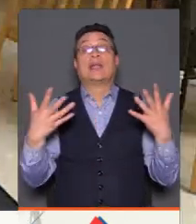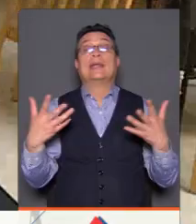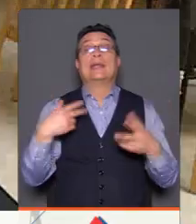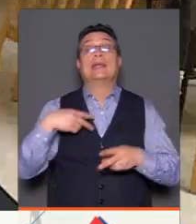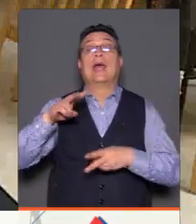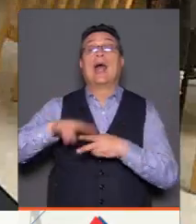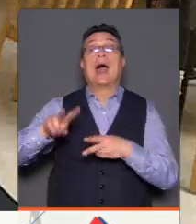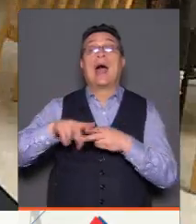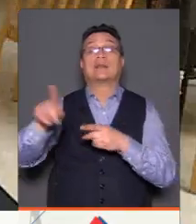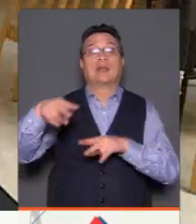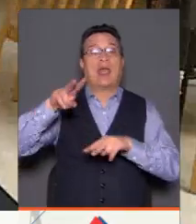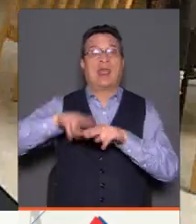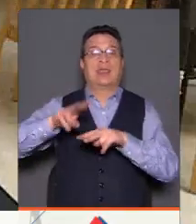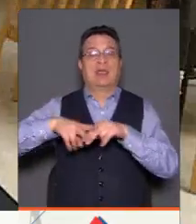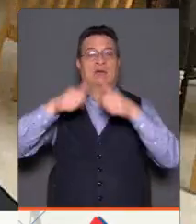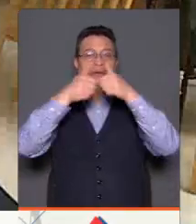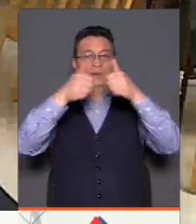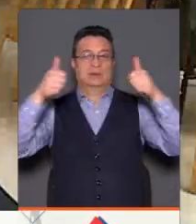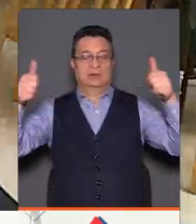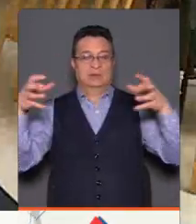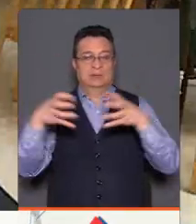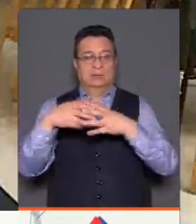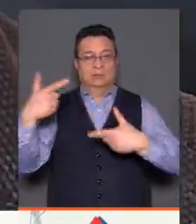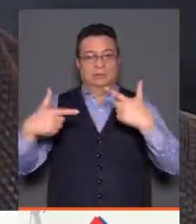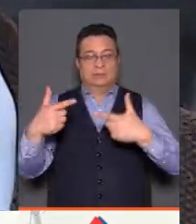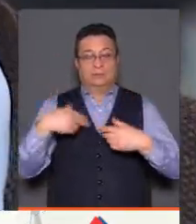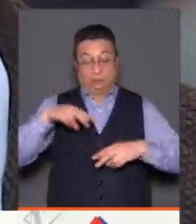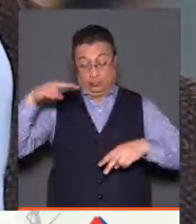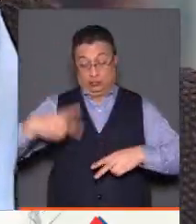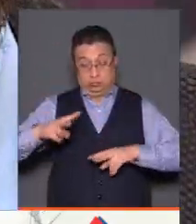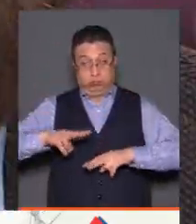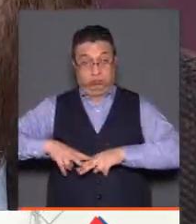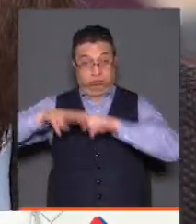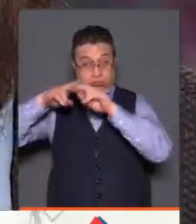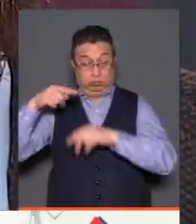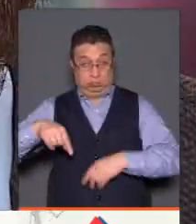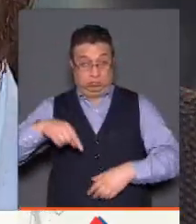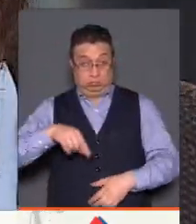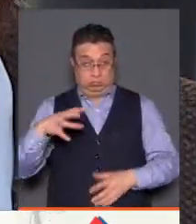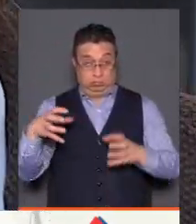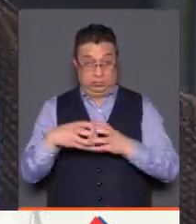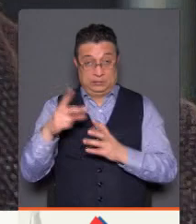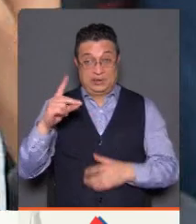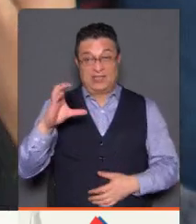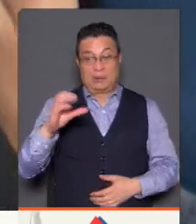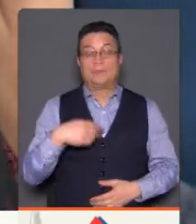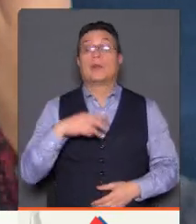los antiguos dirigentes del partido respecto de bienes que son del partido. Nuevo capítulo de tensión a la espera de que el